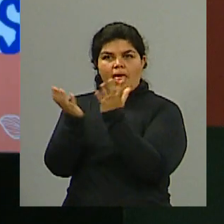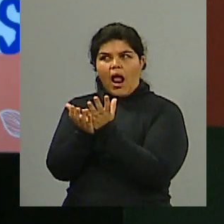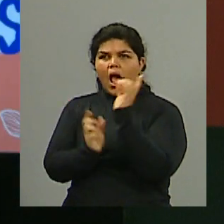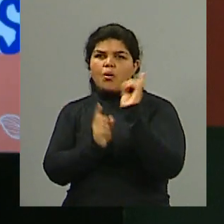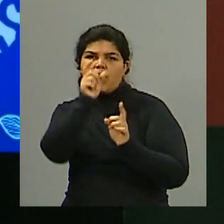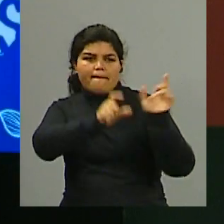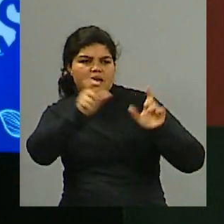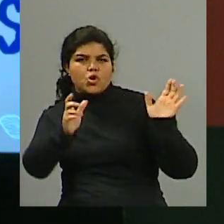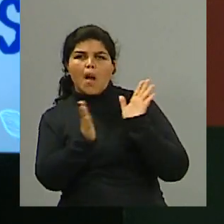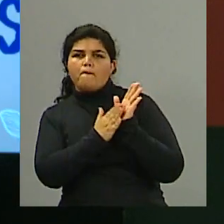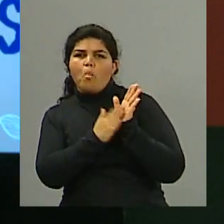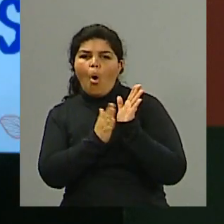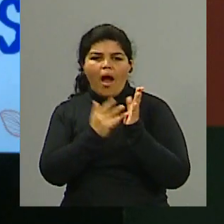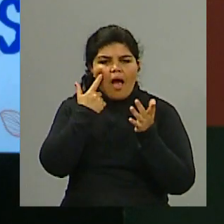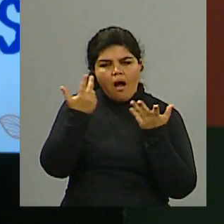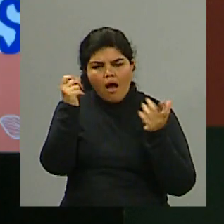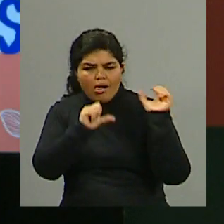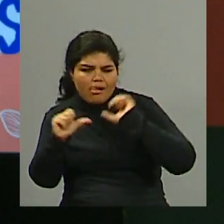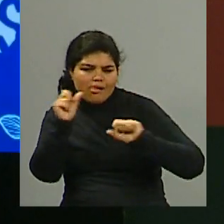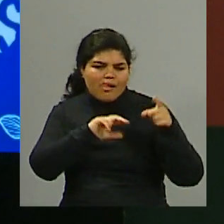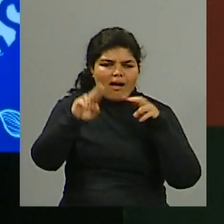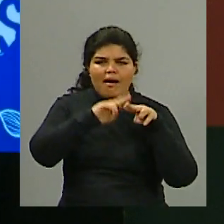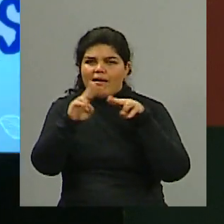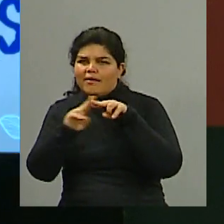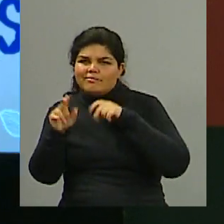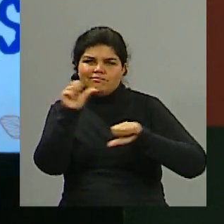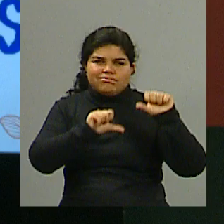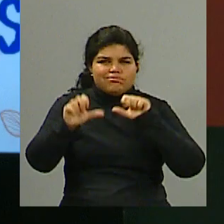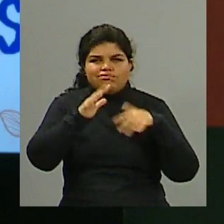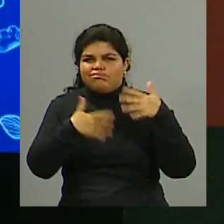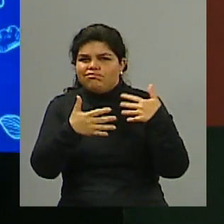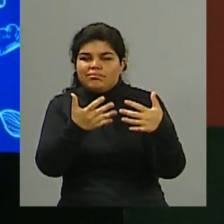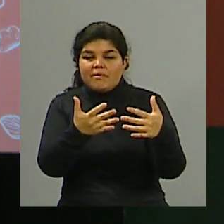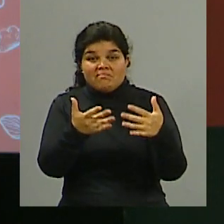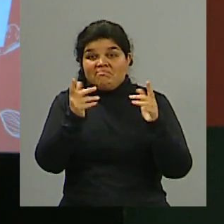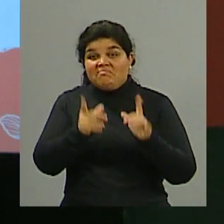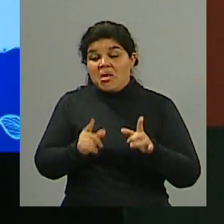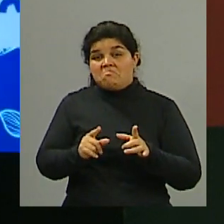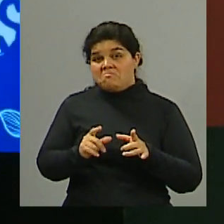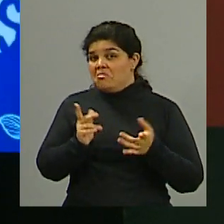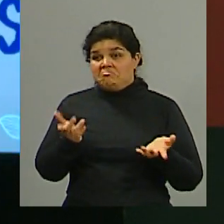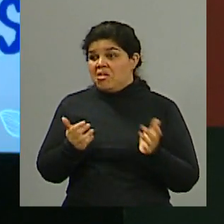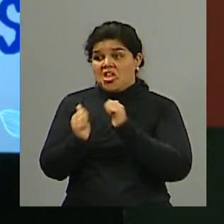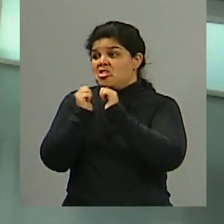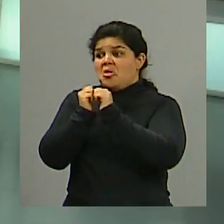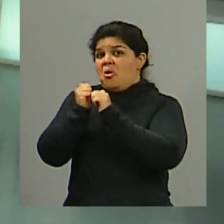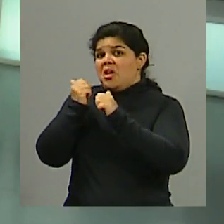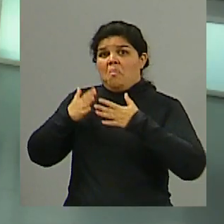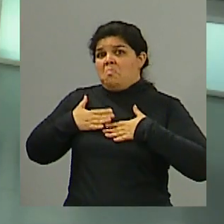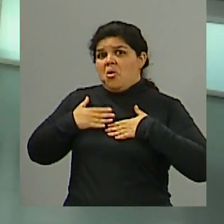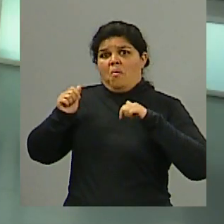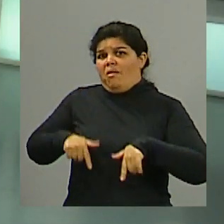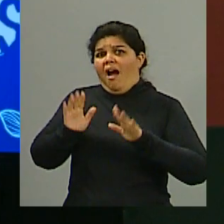tenía esa posibilidad de armar algo y de probarlo científico, así como se fue haciendo la historia también. A prueba y error.